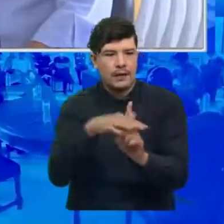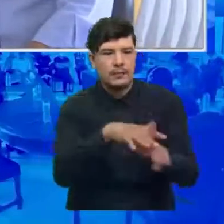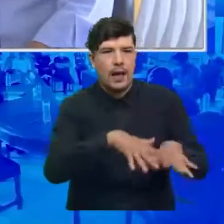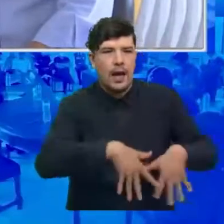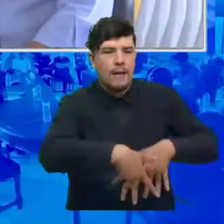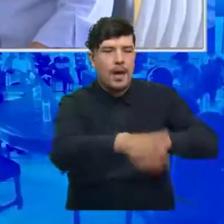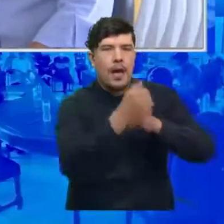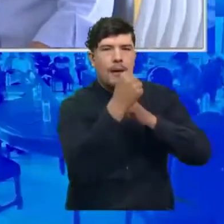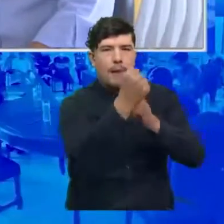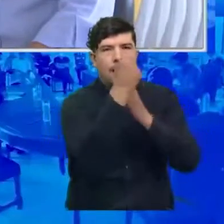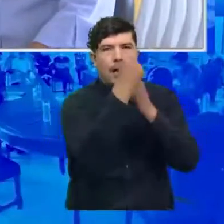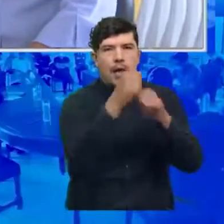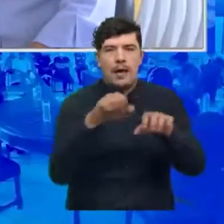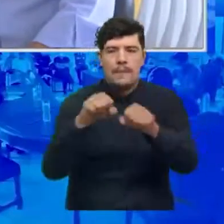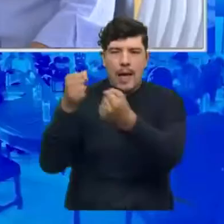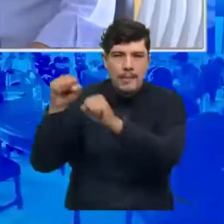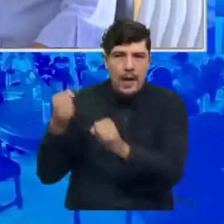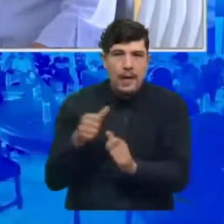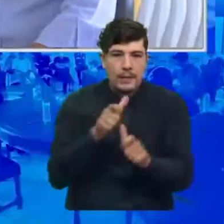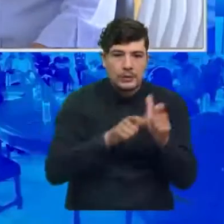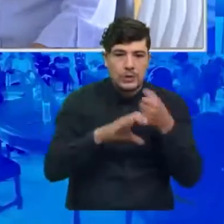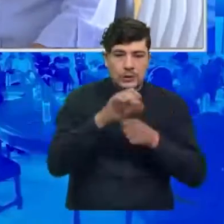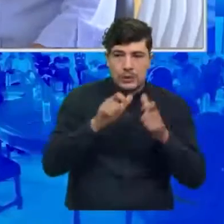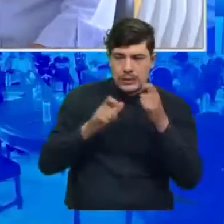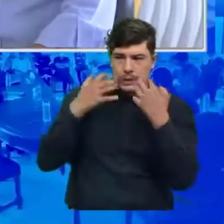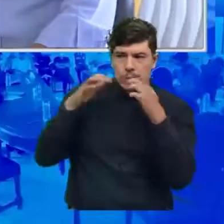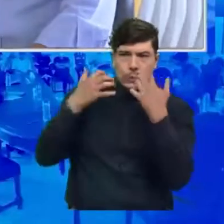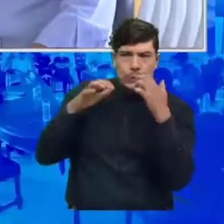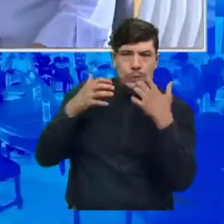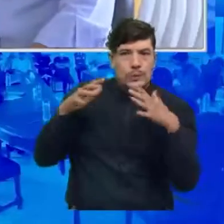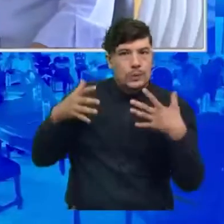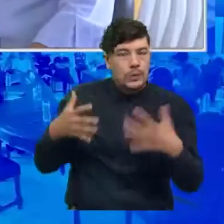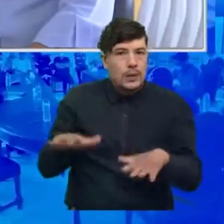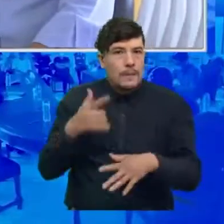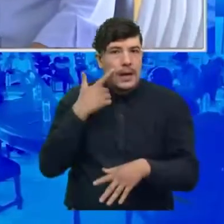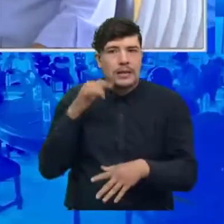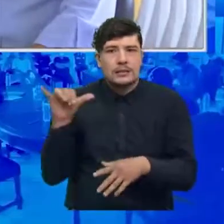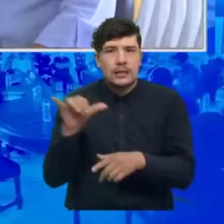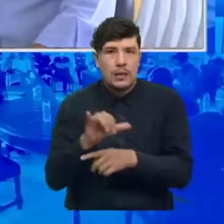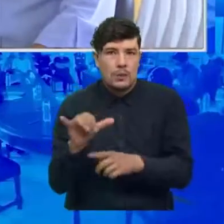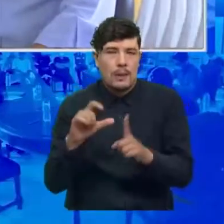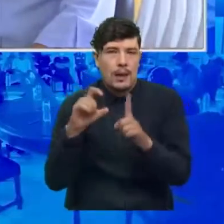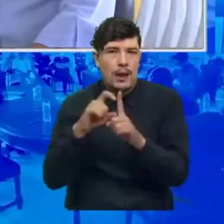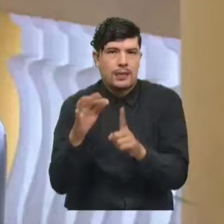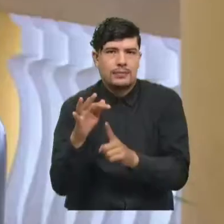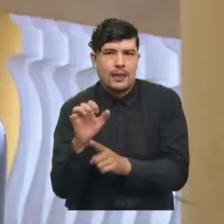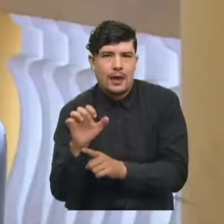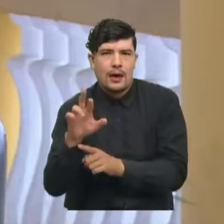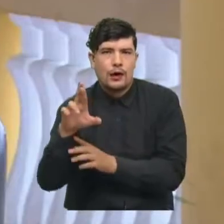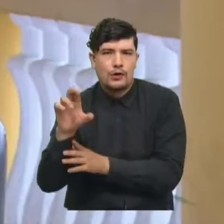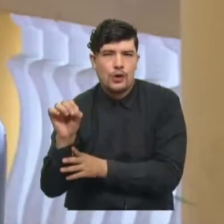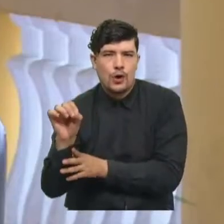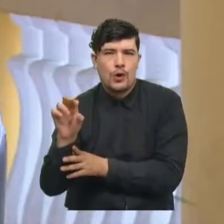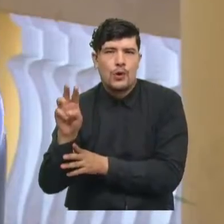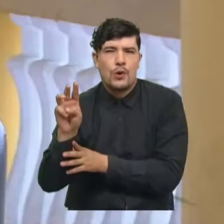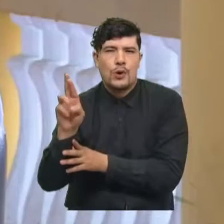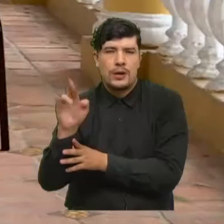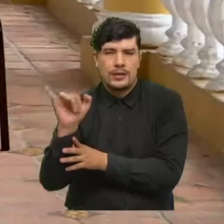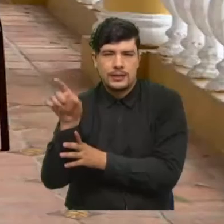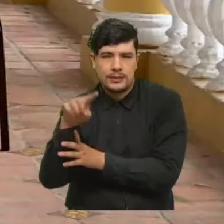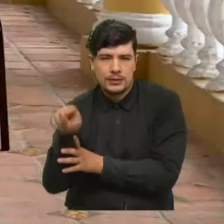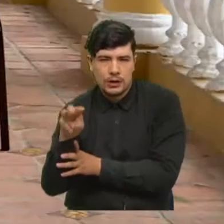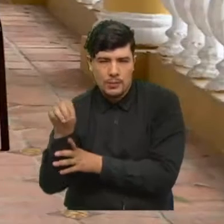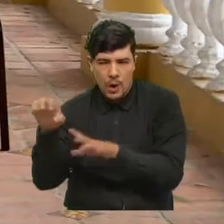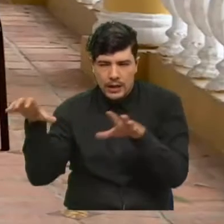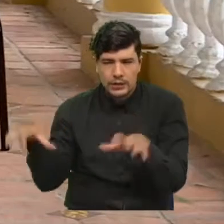caos han generado miedo que prácticamente nada generado terrorismo y sobre todo agresiones físicas tanto a